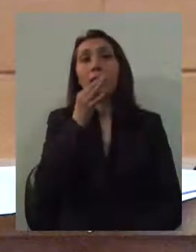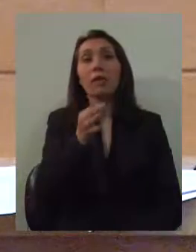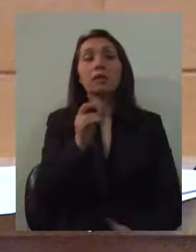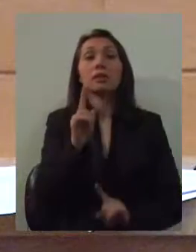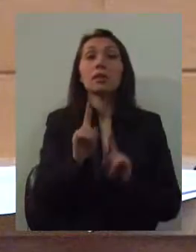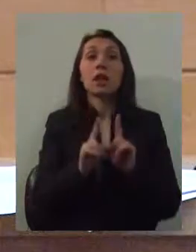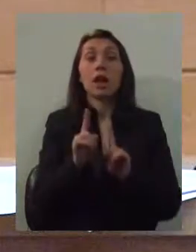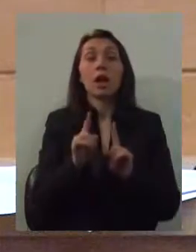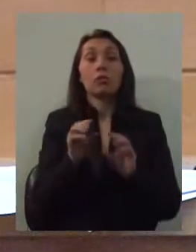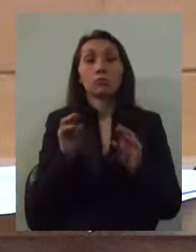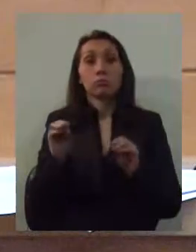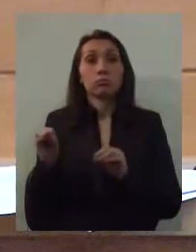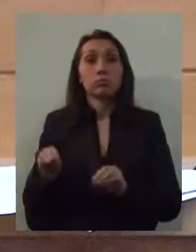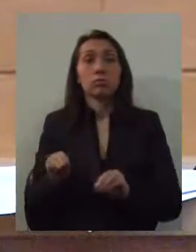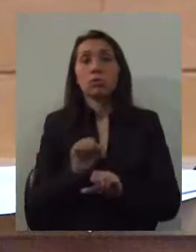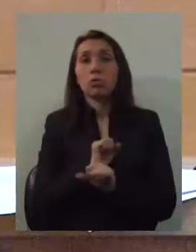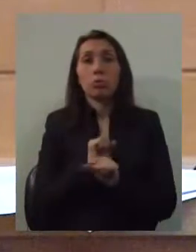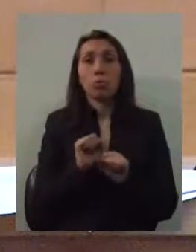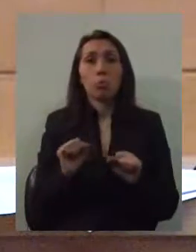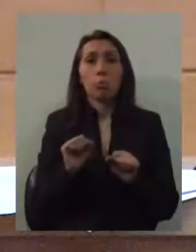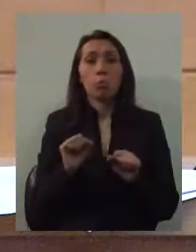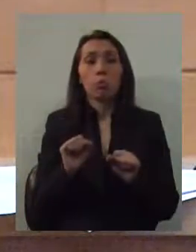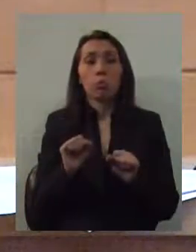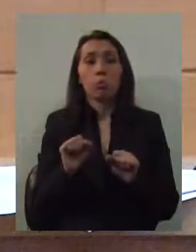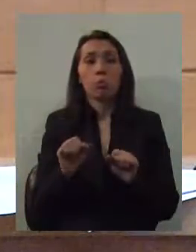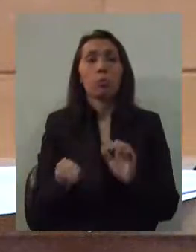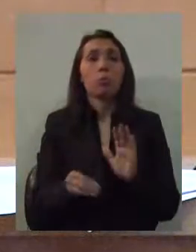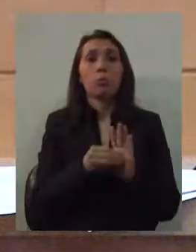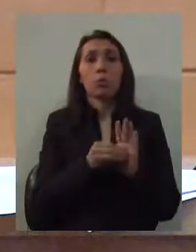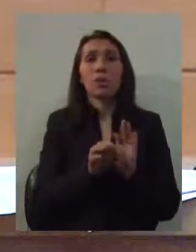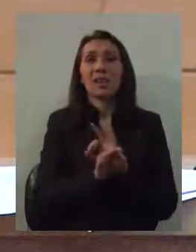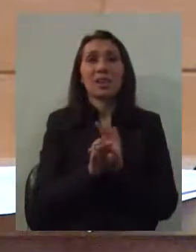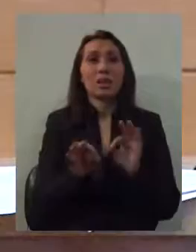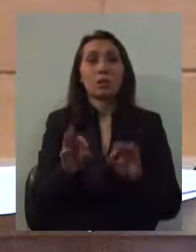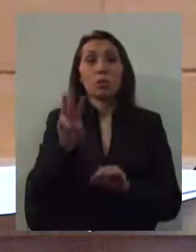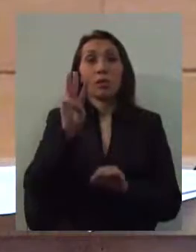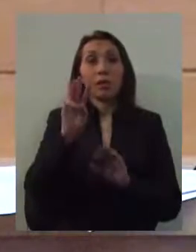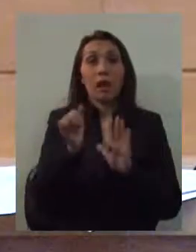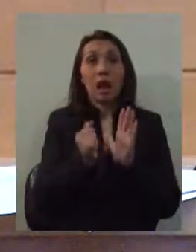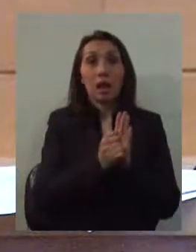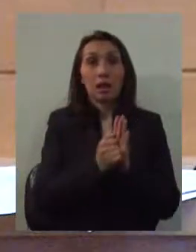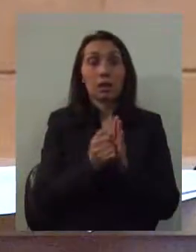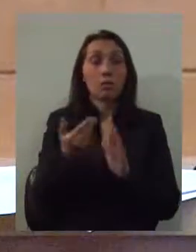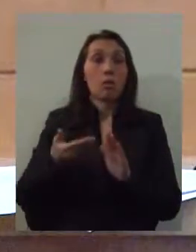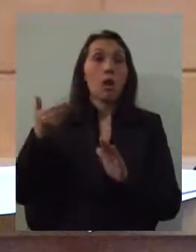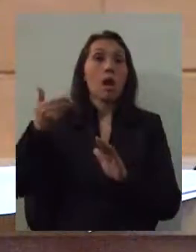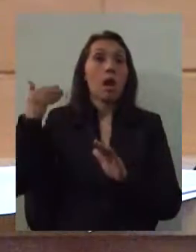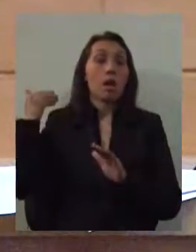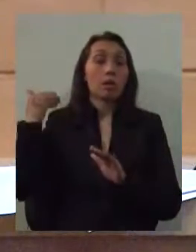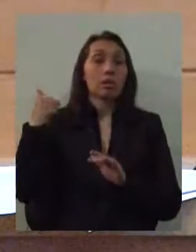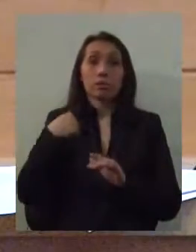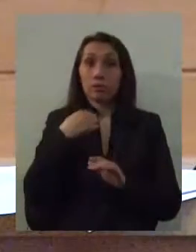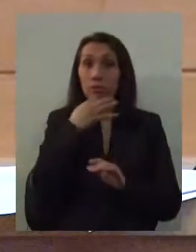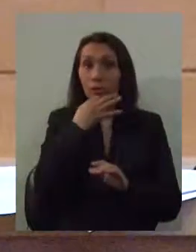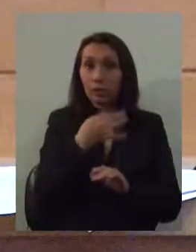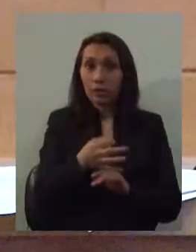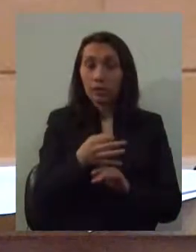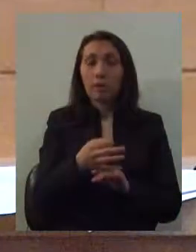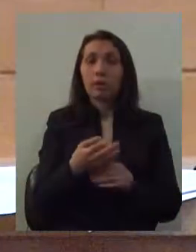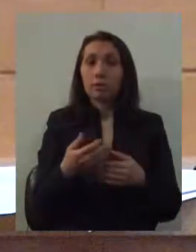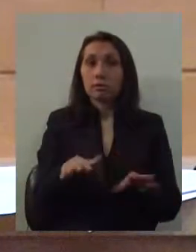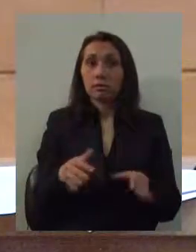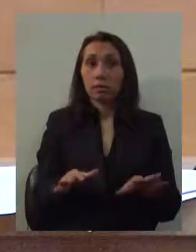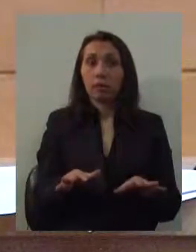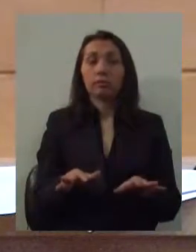aquellos casos en que no pueda aplicarse ninguno de los tres artículos precedentes a los que, materias a las que ya me